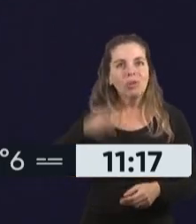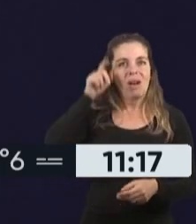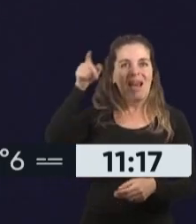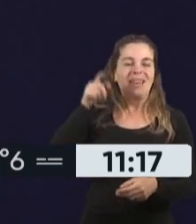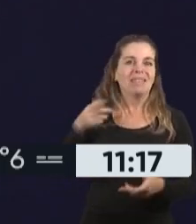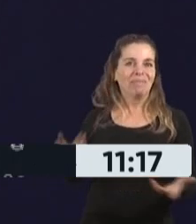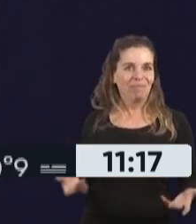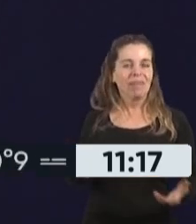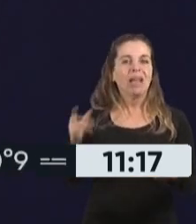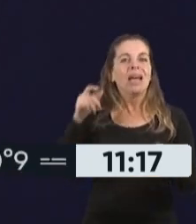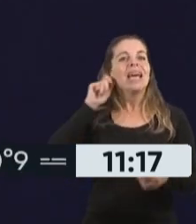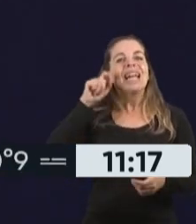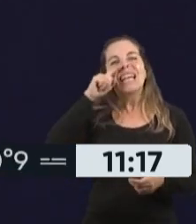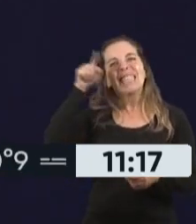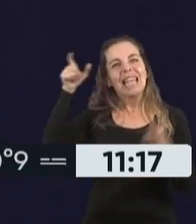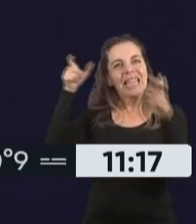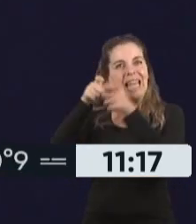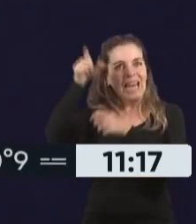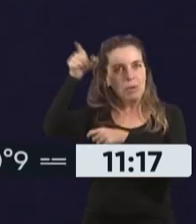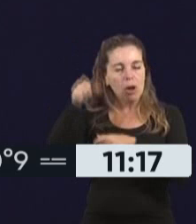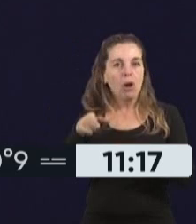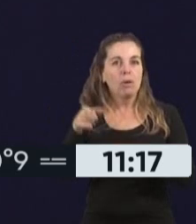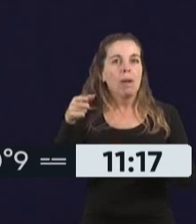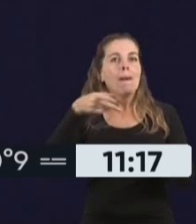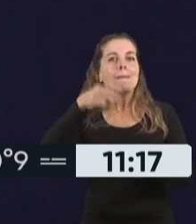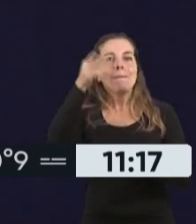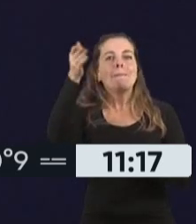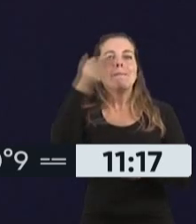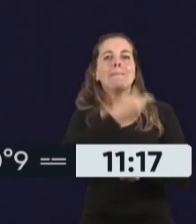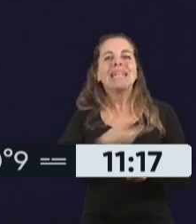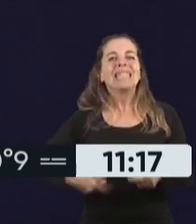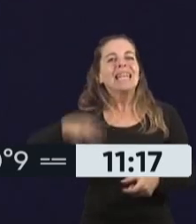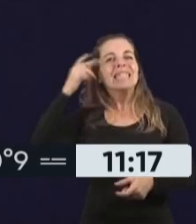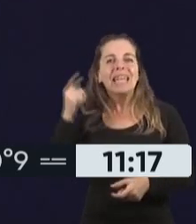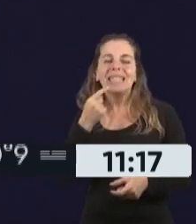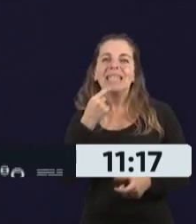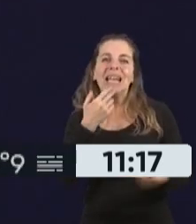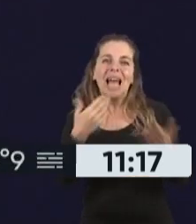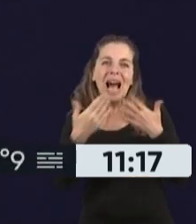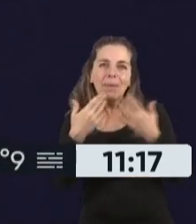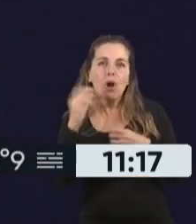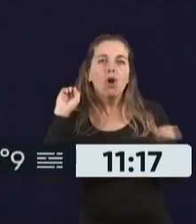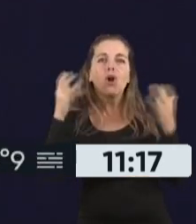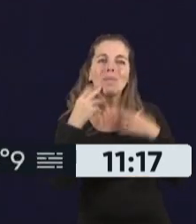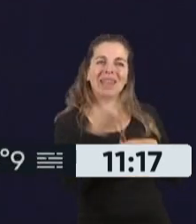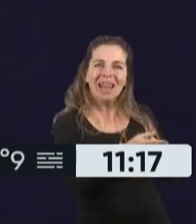presidente de Chile le plantea el problema que había con... Está todo bien.